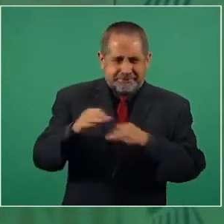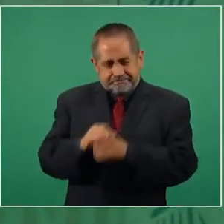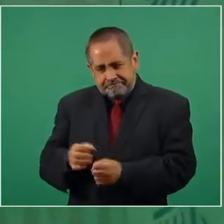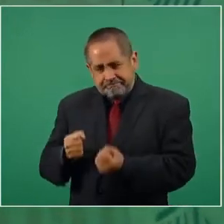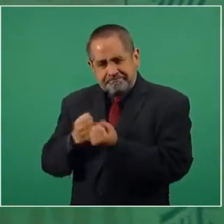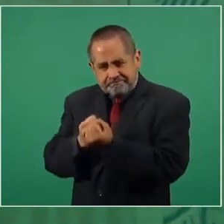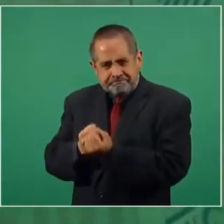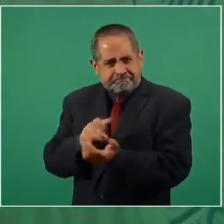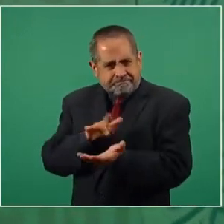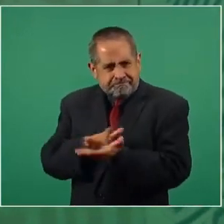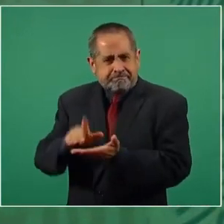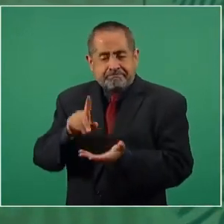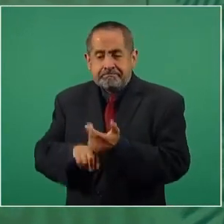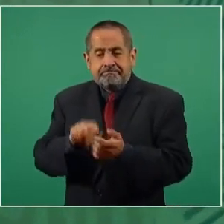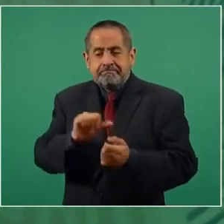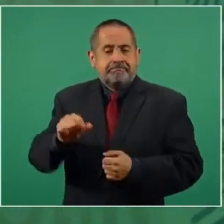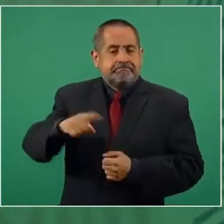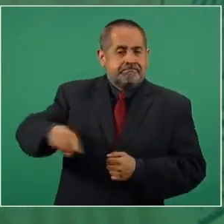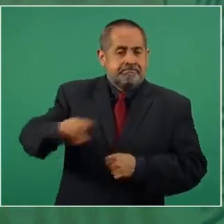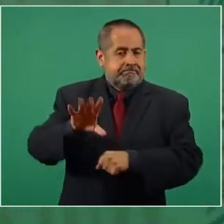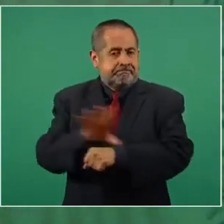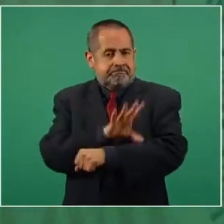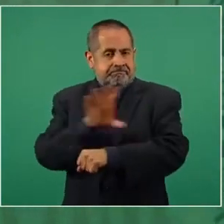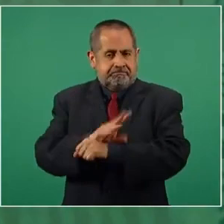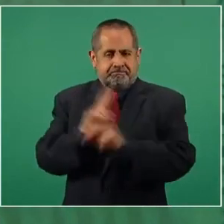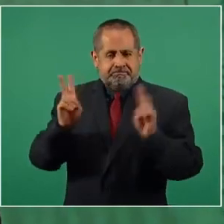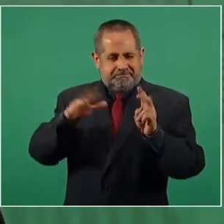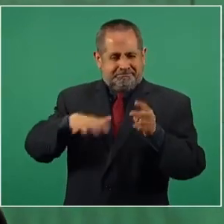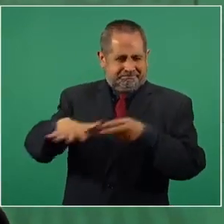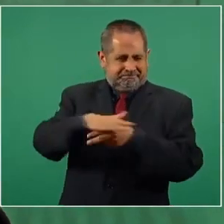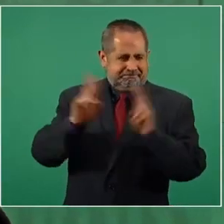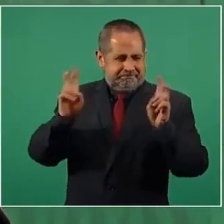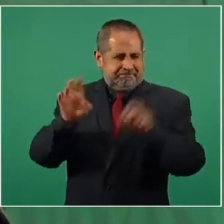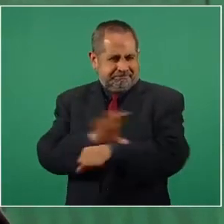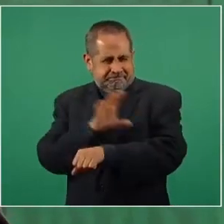fortalecer al sector energético.